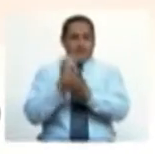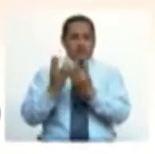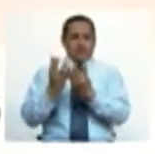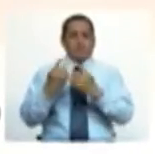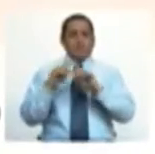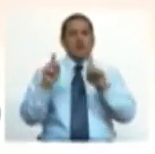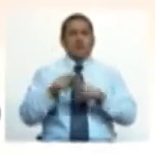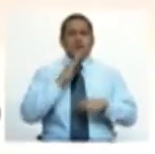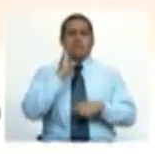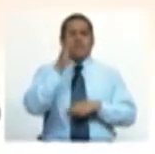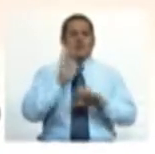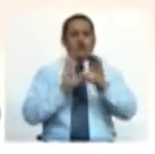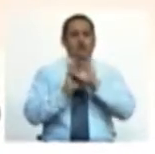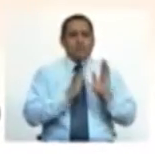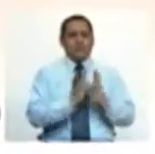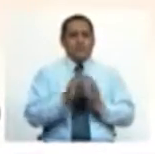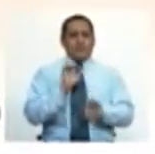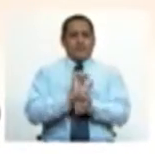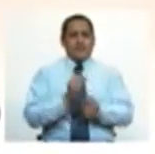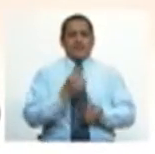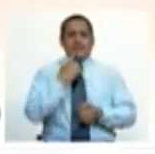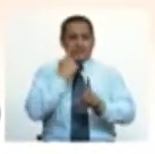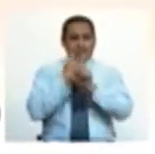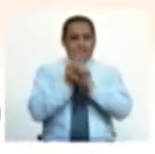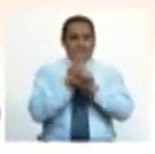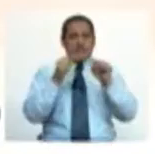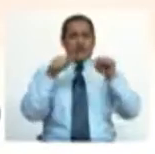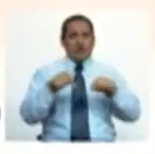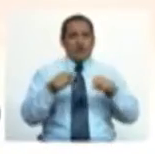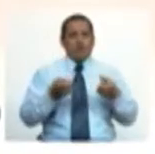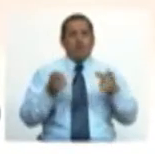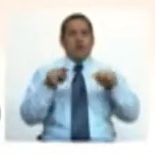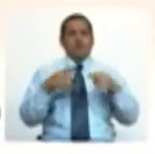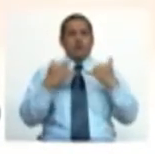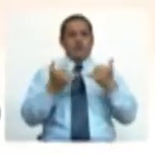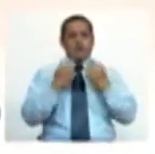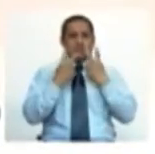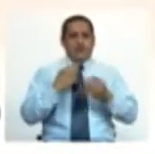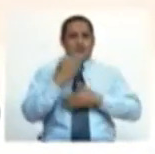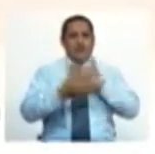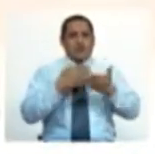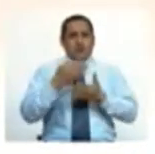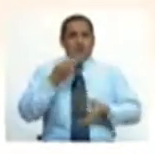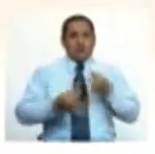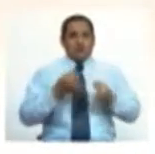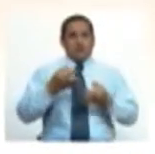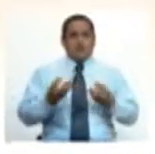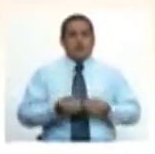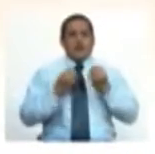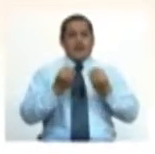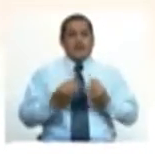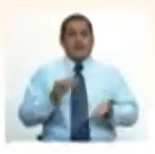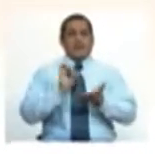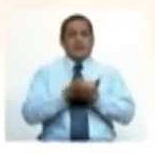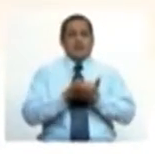lo que dice el Código Procesal Penal es que tiene que estar presente, ¿no?, al momento de que se lleve a cabo la audiencia